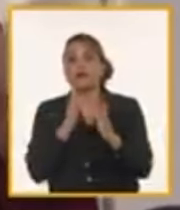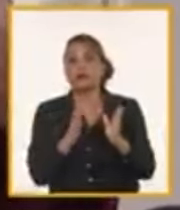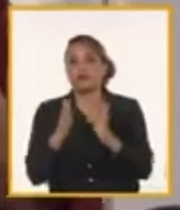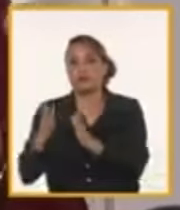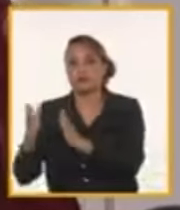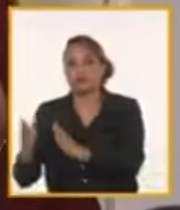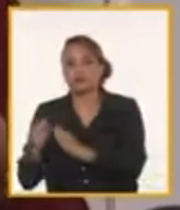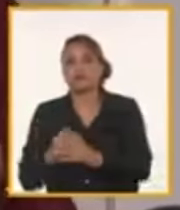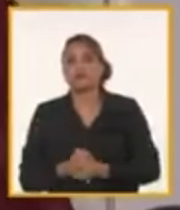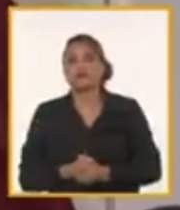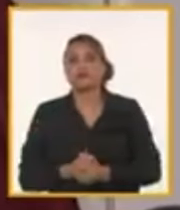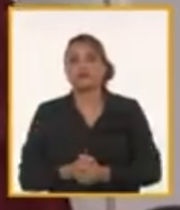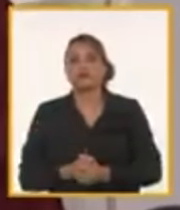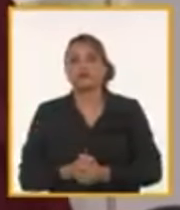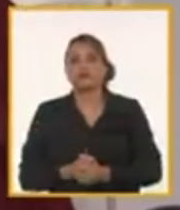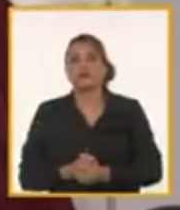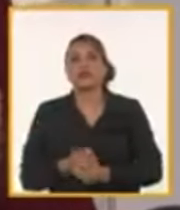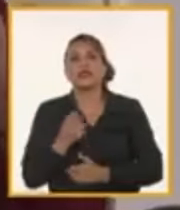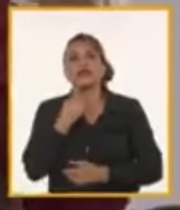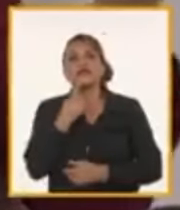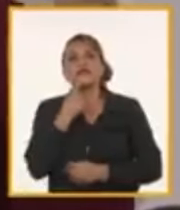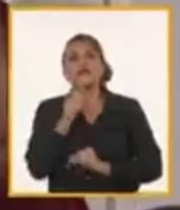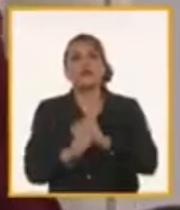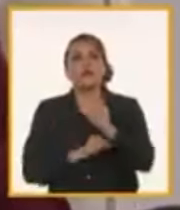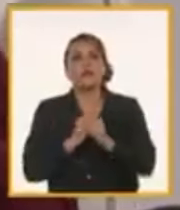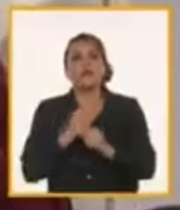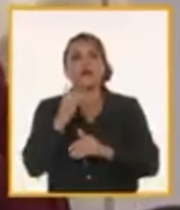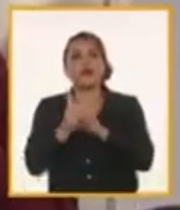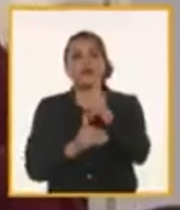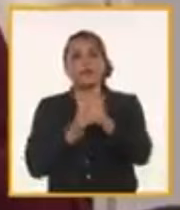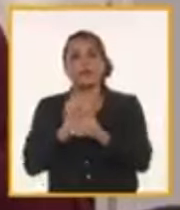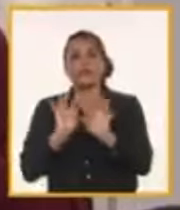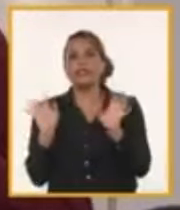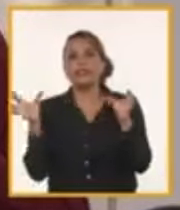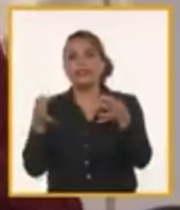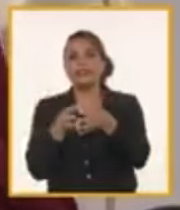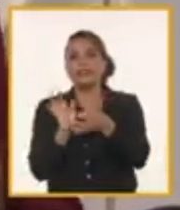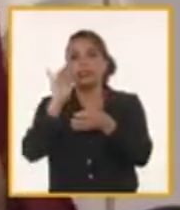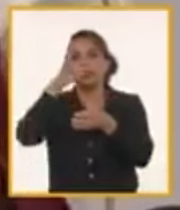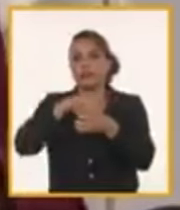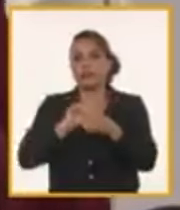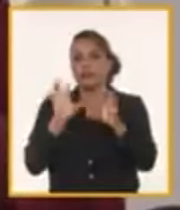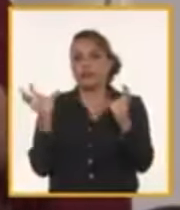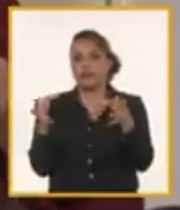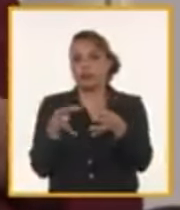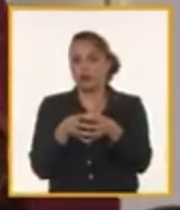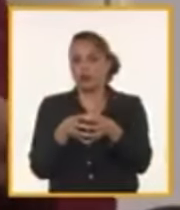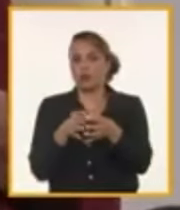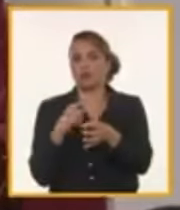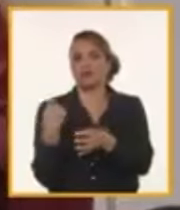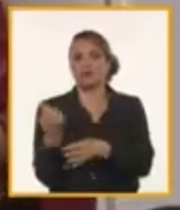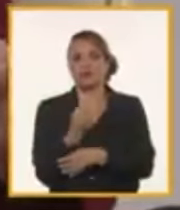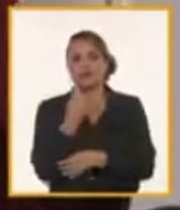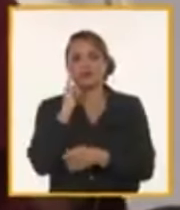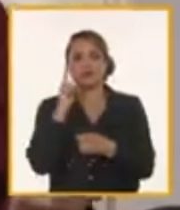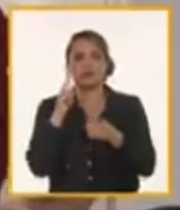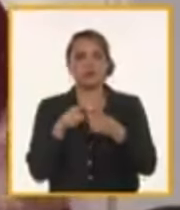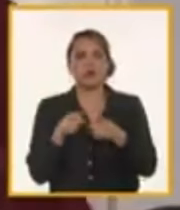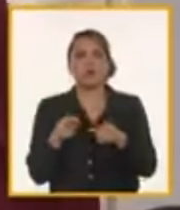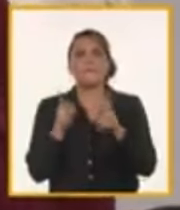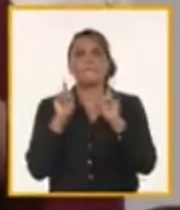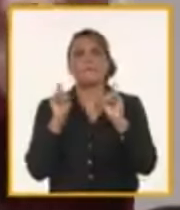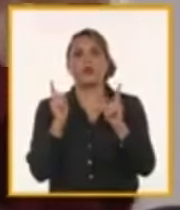insistía en cuánto hemos avanzado en esa integración de todos los organismos formadores en busca de establecer políticas